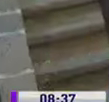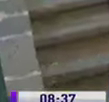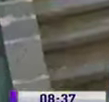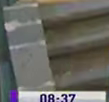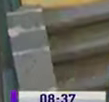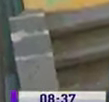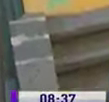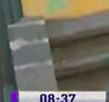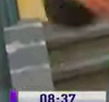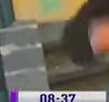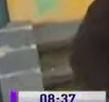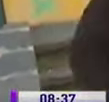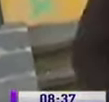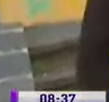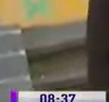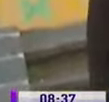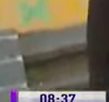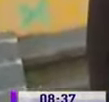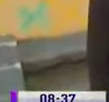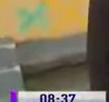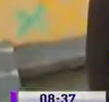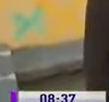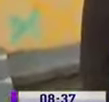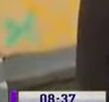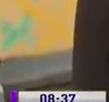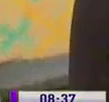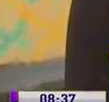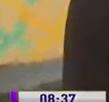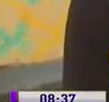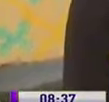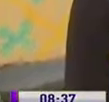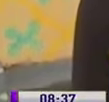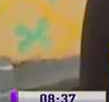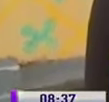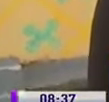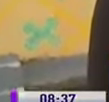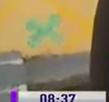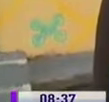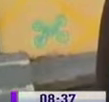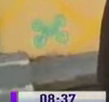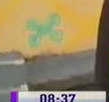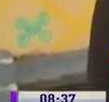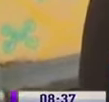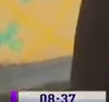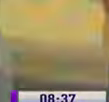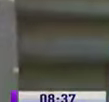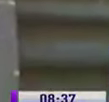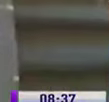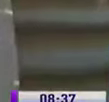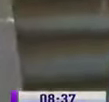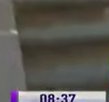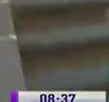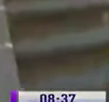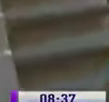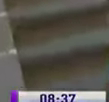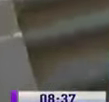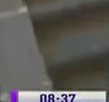de esta área que siempre se pasa la gente orinando y todo eso no tienen respeto por las demás personas que estamos